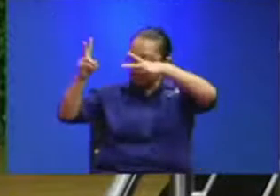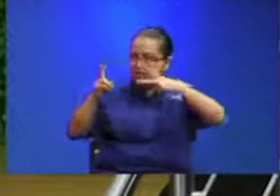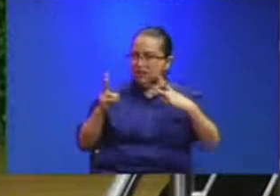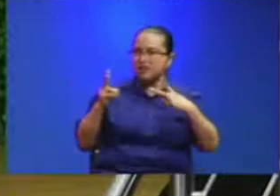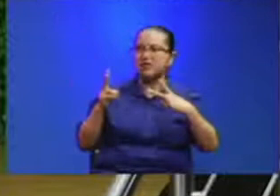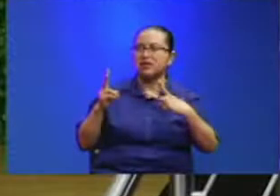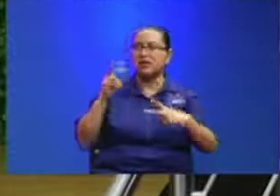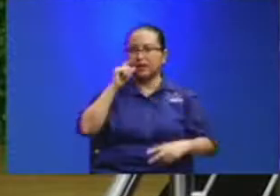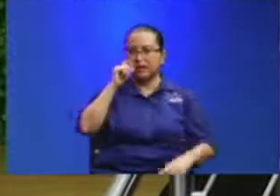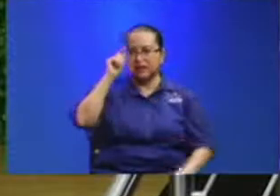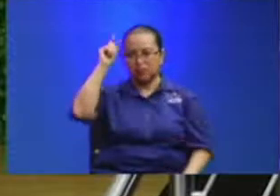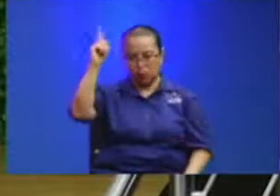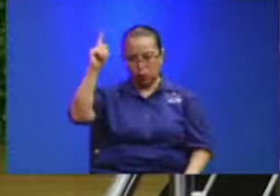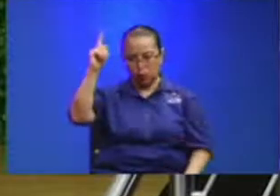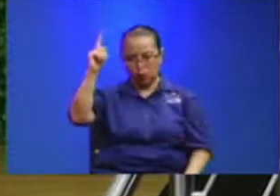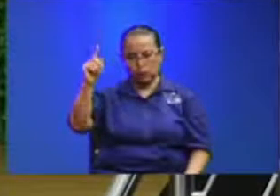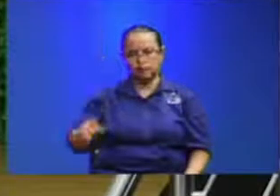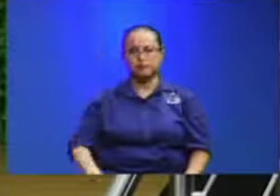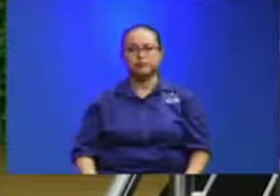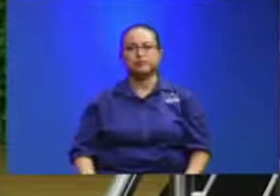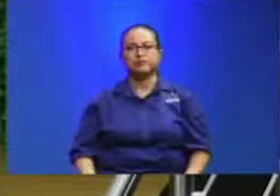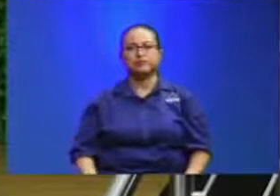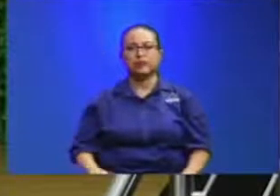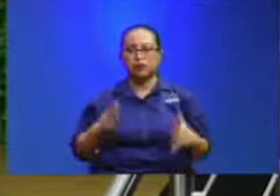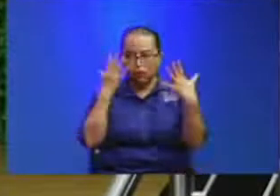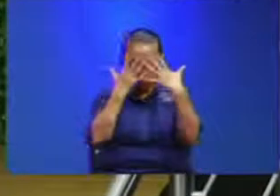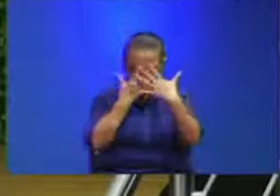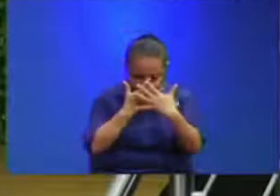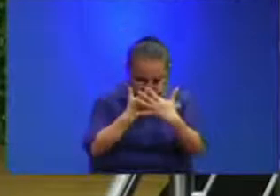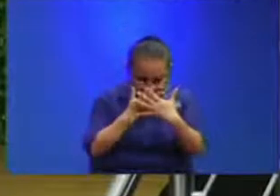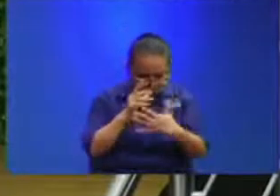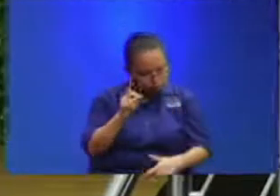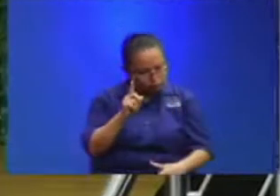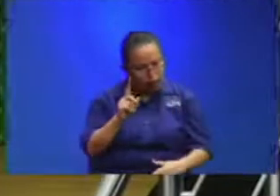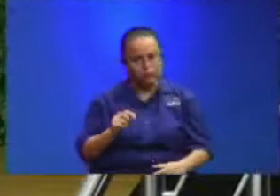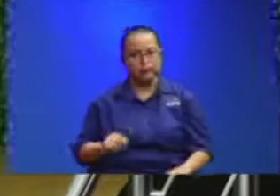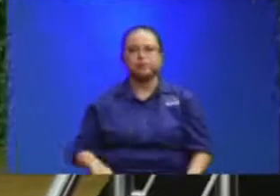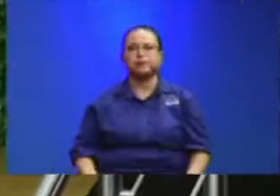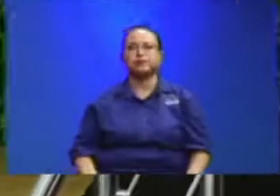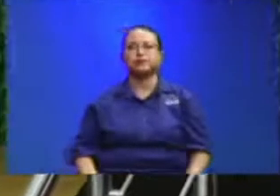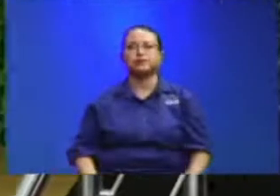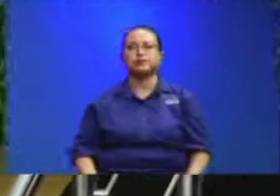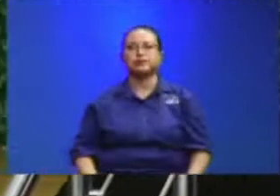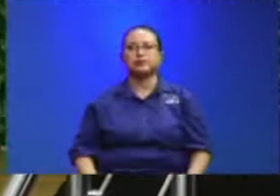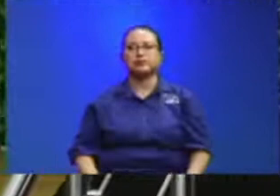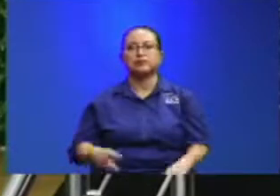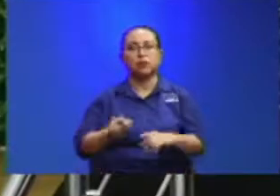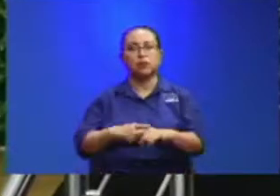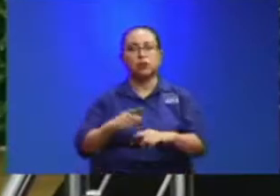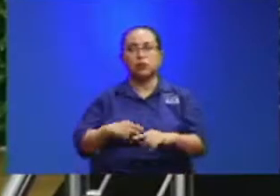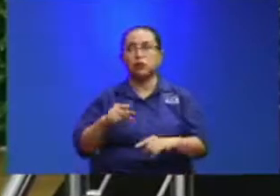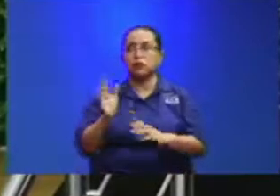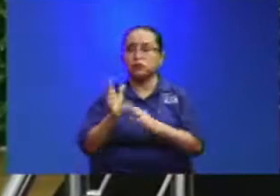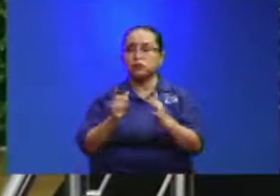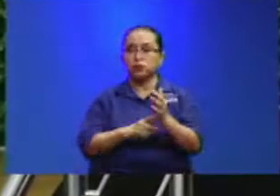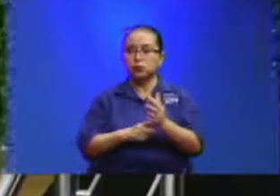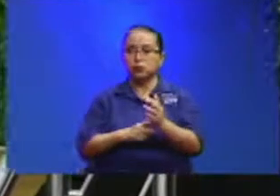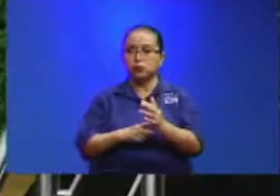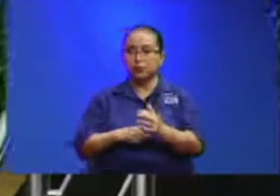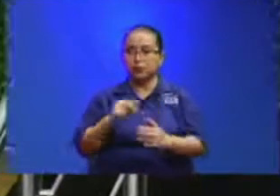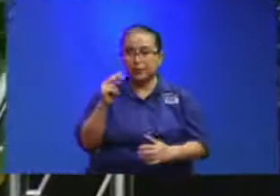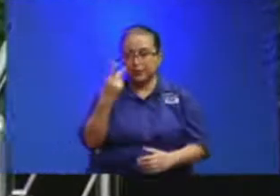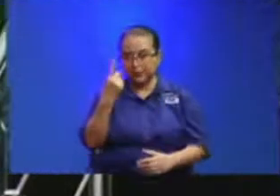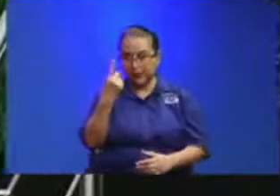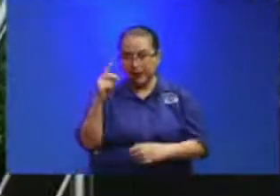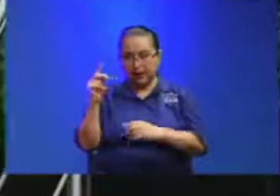confusión la aceleración que estoy haciendo y digamos cuando vino el señor la primera vez se manifestó eso lo hemos platicado